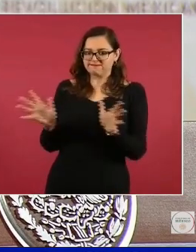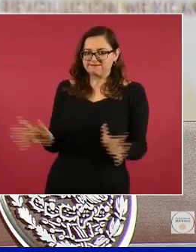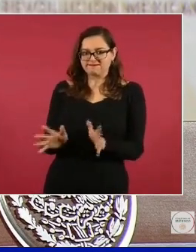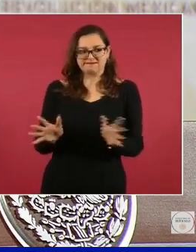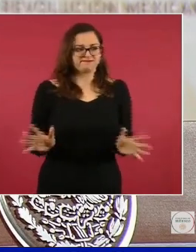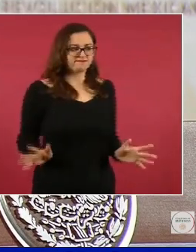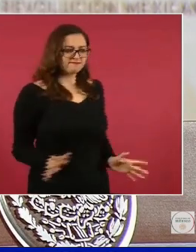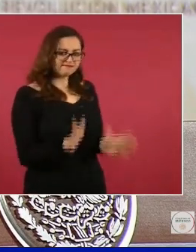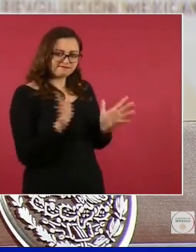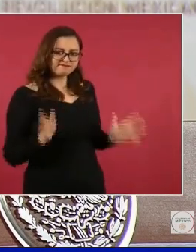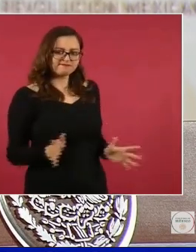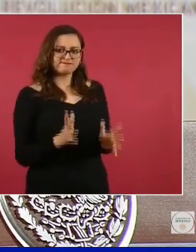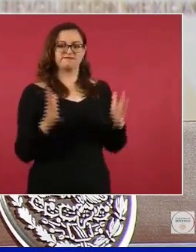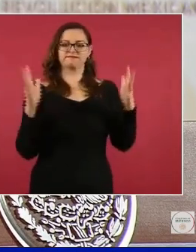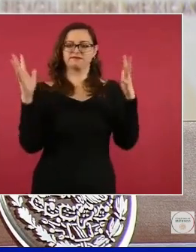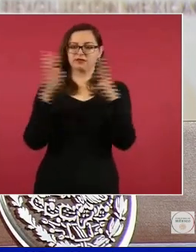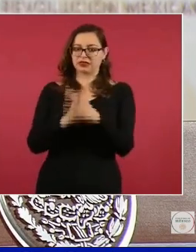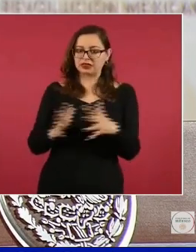porque la verdad